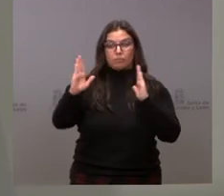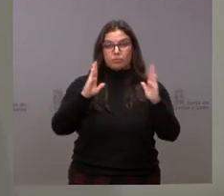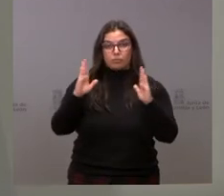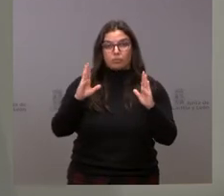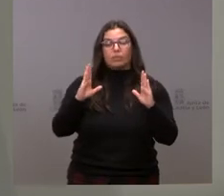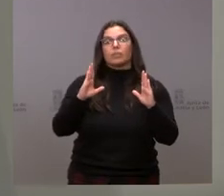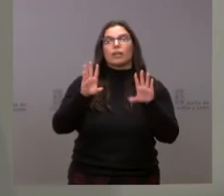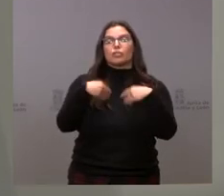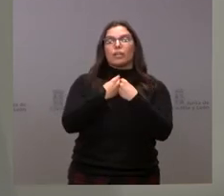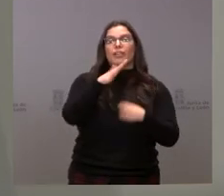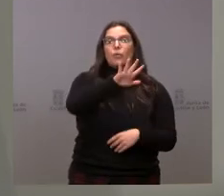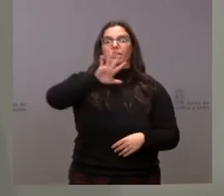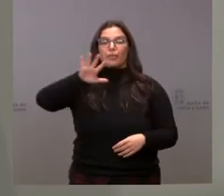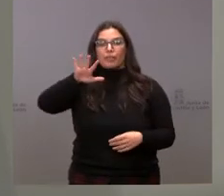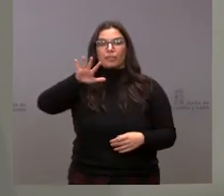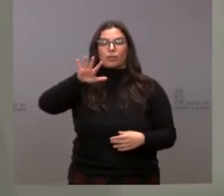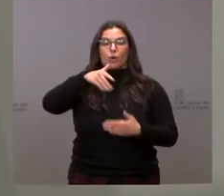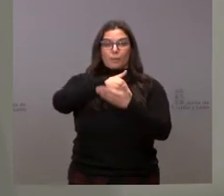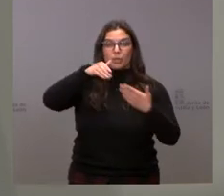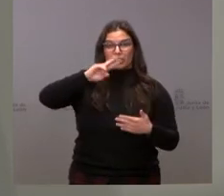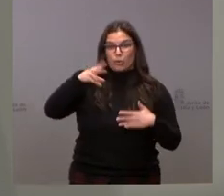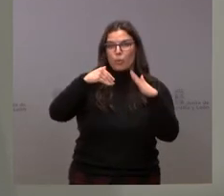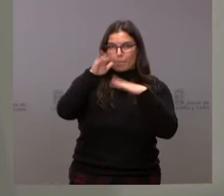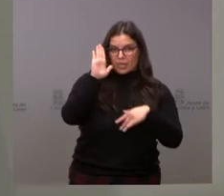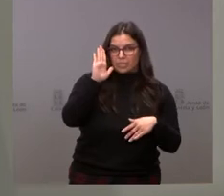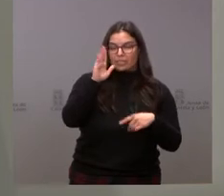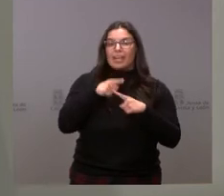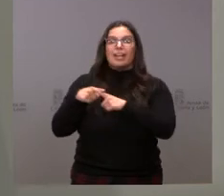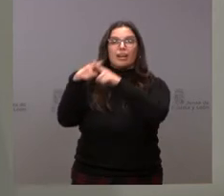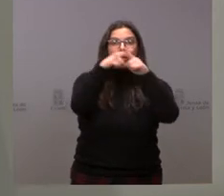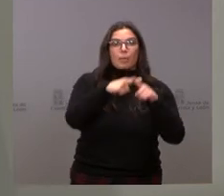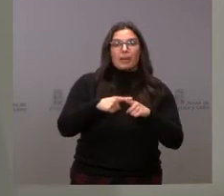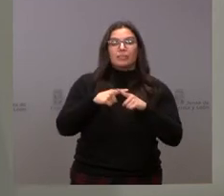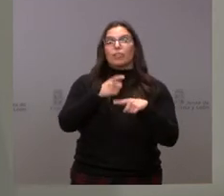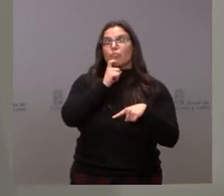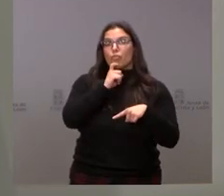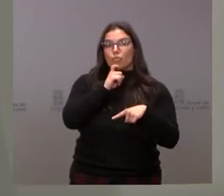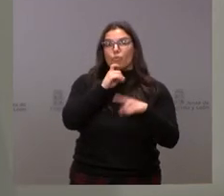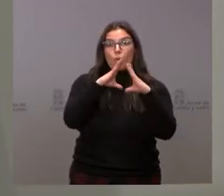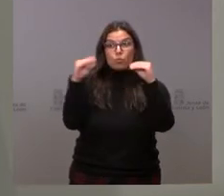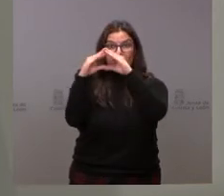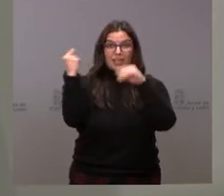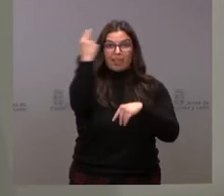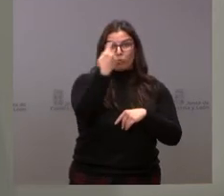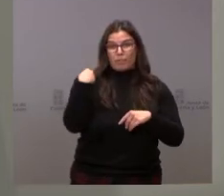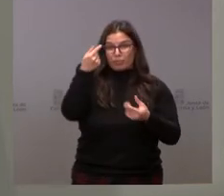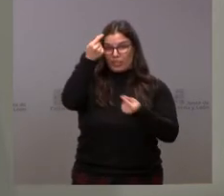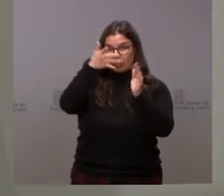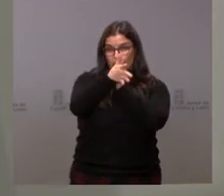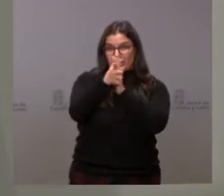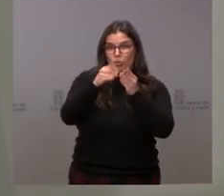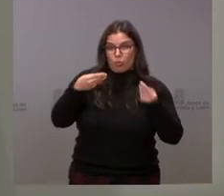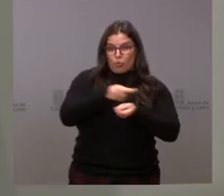supera los 55 millones de euros con la distribución por universidades que tienen ustedes en la documentación